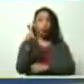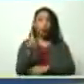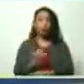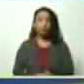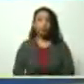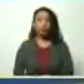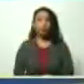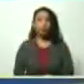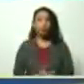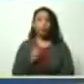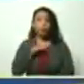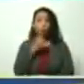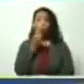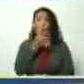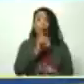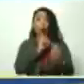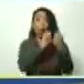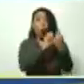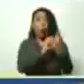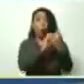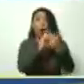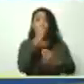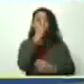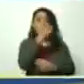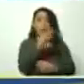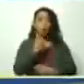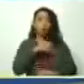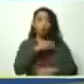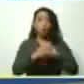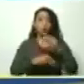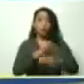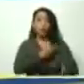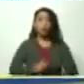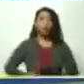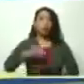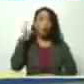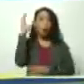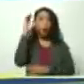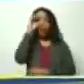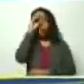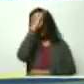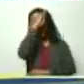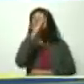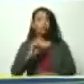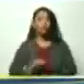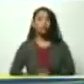tuvimos una muy buena conversación en la visita que nos hizo el presidente de Colombia Gustavo Petro